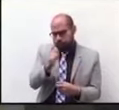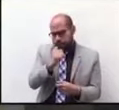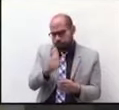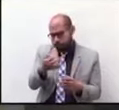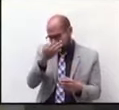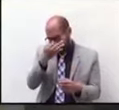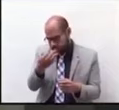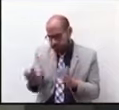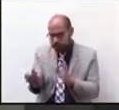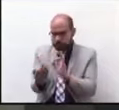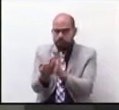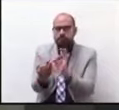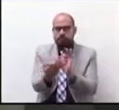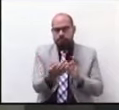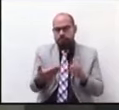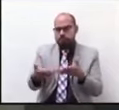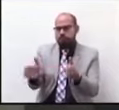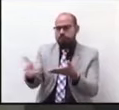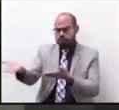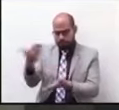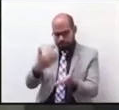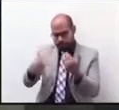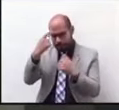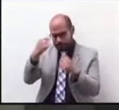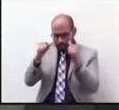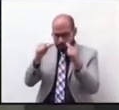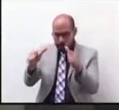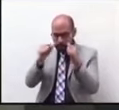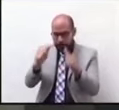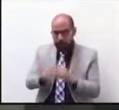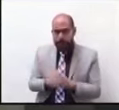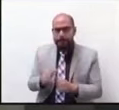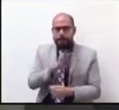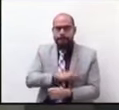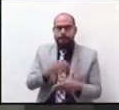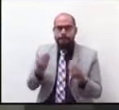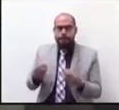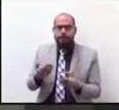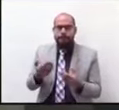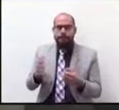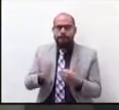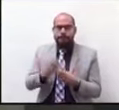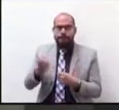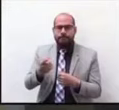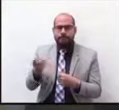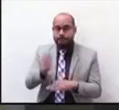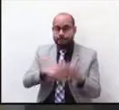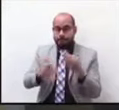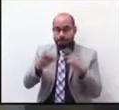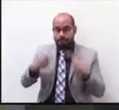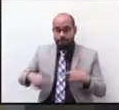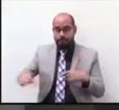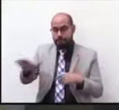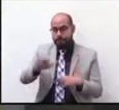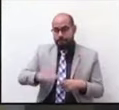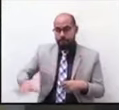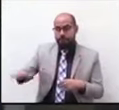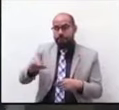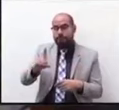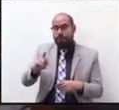cercana a ellos y con las puertas abiertas para escucharles Muchas felicidades y Enhorabuena por todos los habitantes del distrito de teutlán